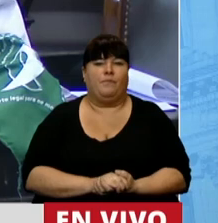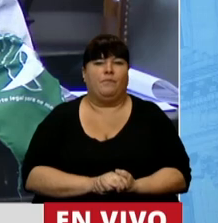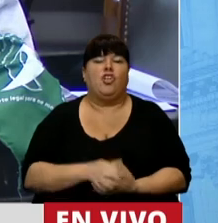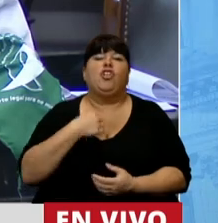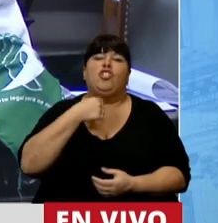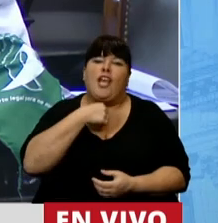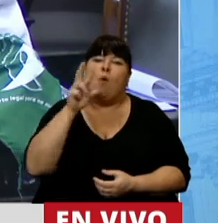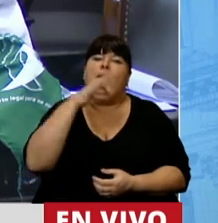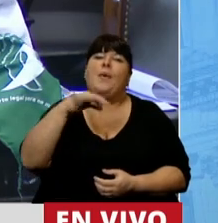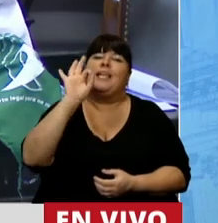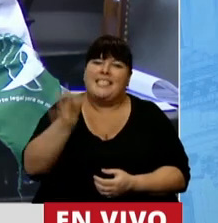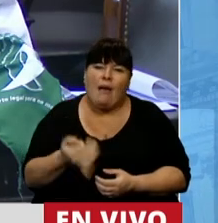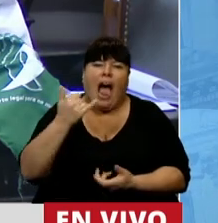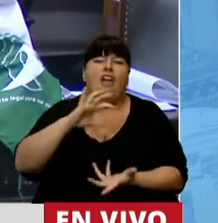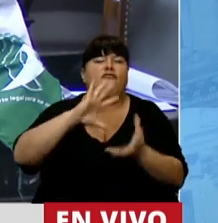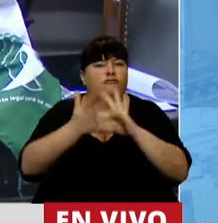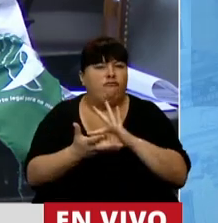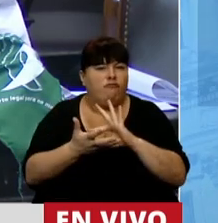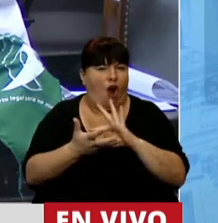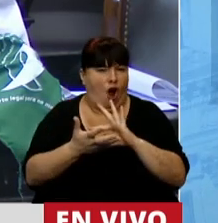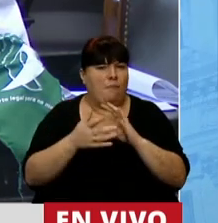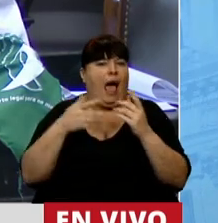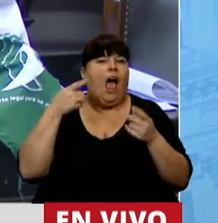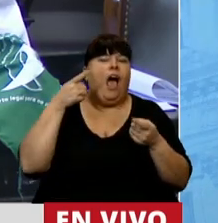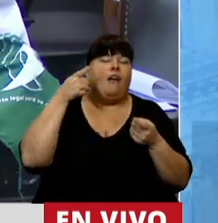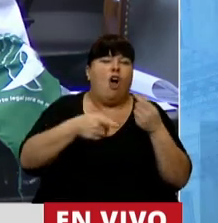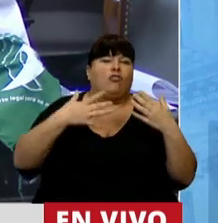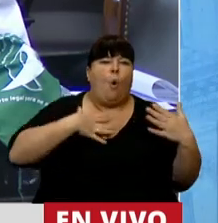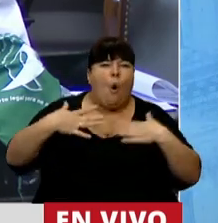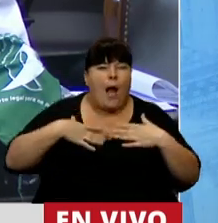Quiero que las mujeres sepan que tienen métodos no invasivos,